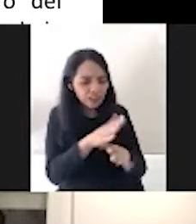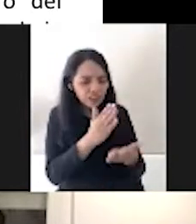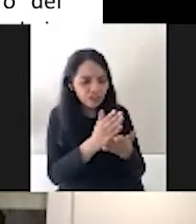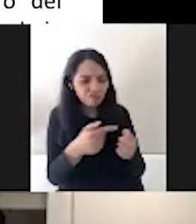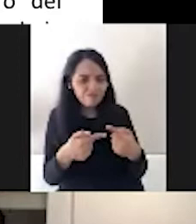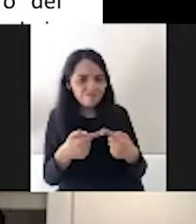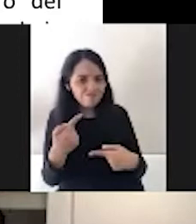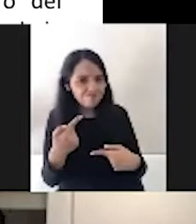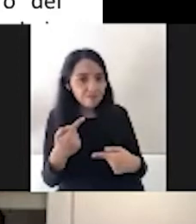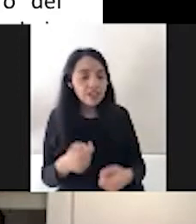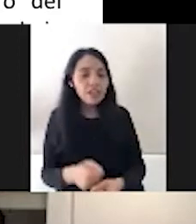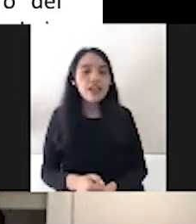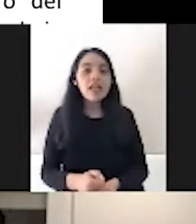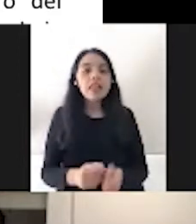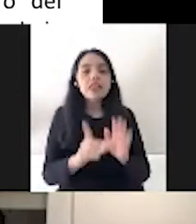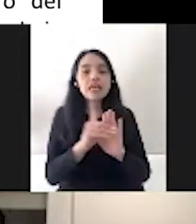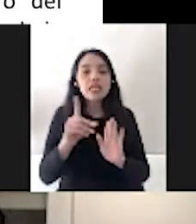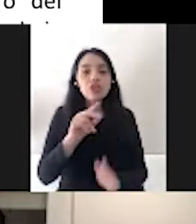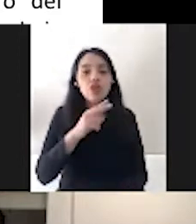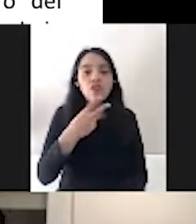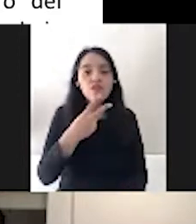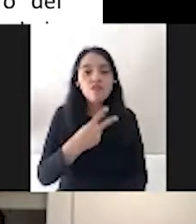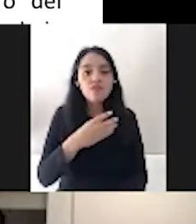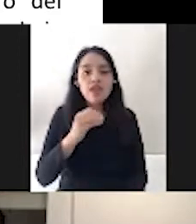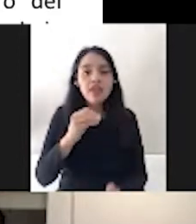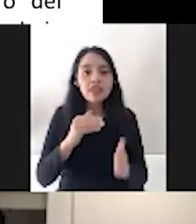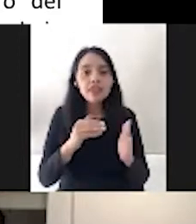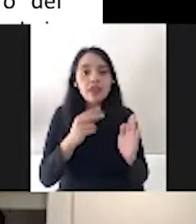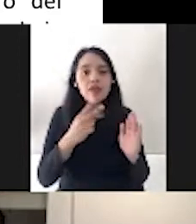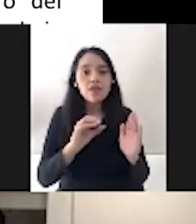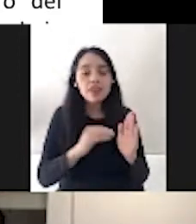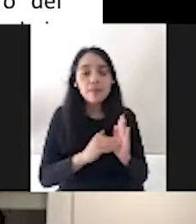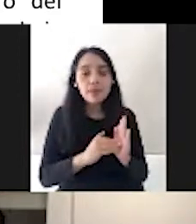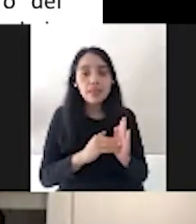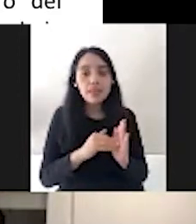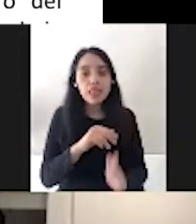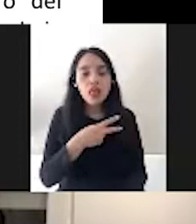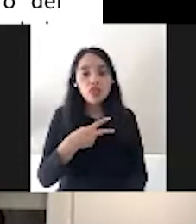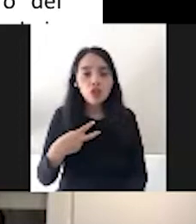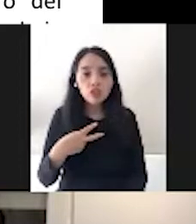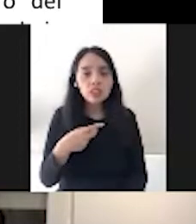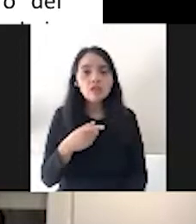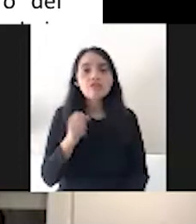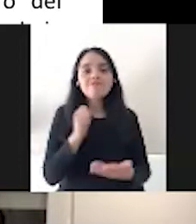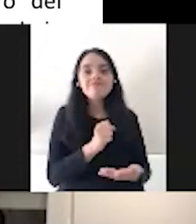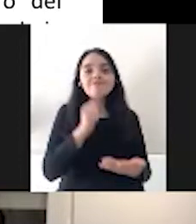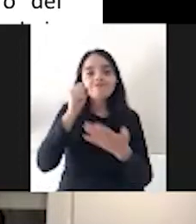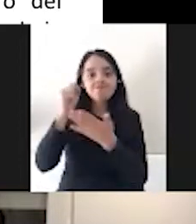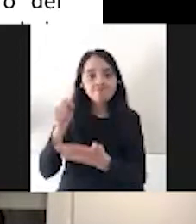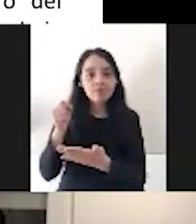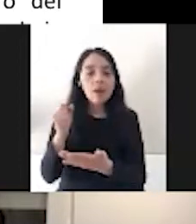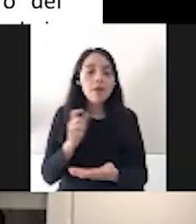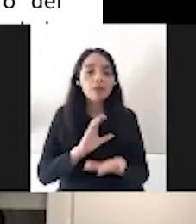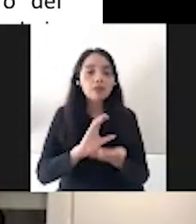decreto 20.200, que es lo que hace financiar este programa, ¿no? Que entrega subvenciones especializadas para poder contratar a estos especialistas,